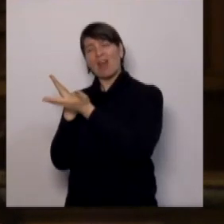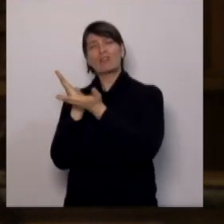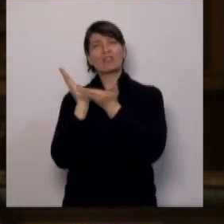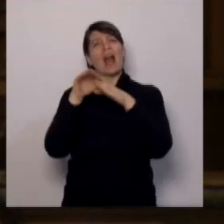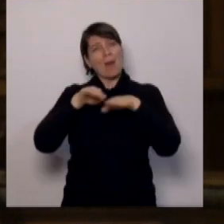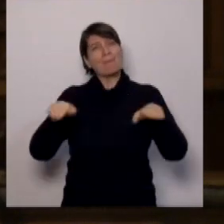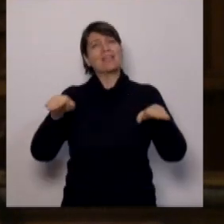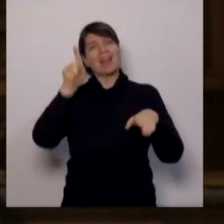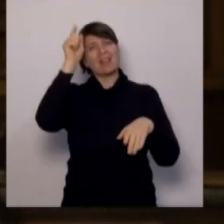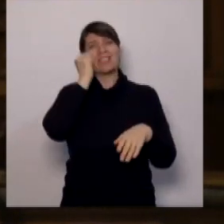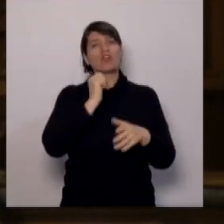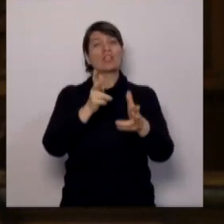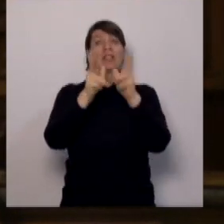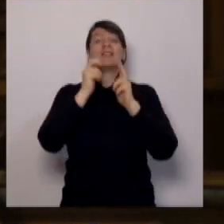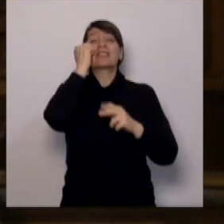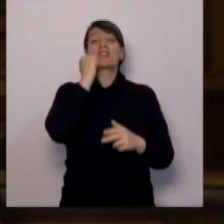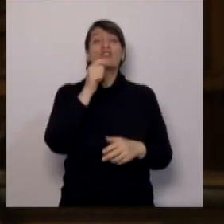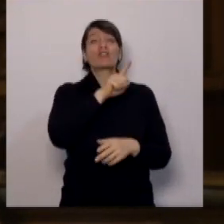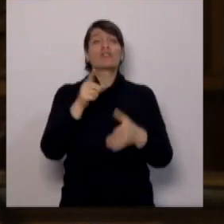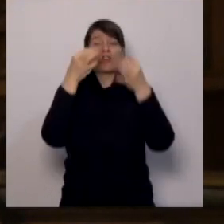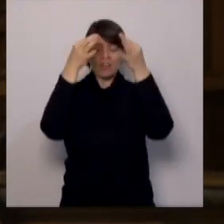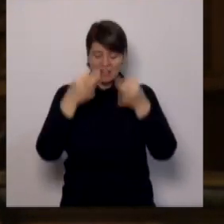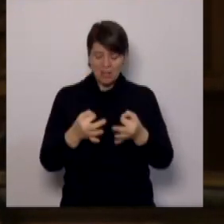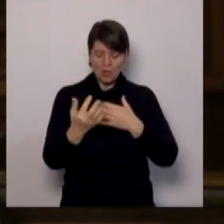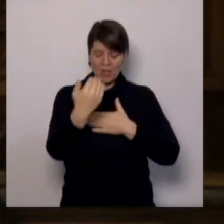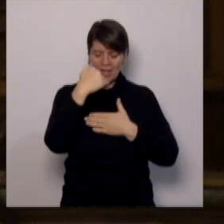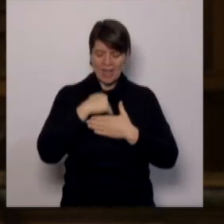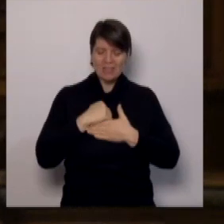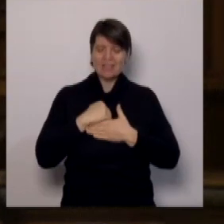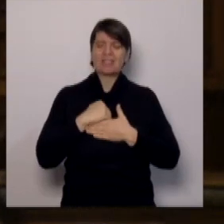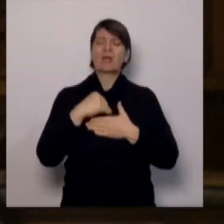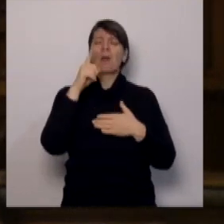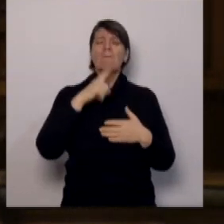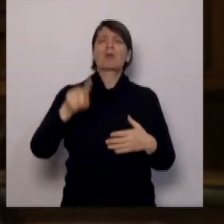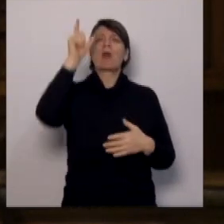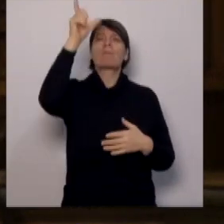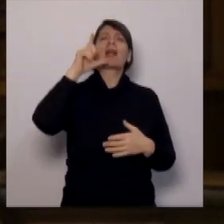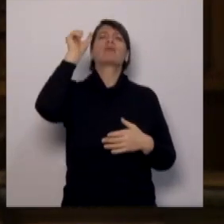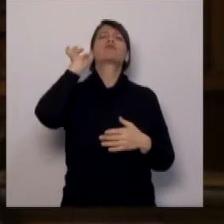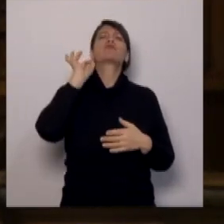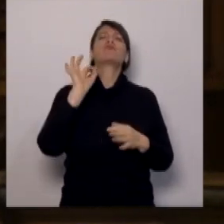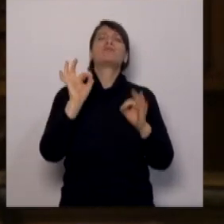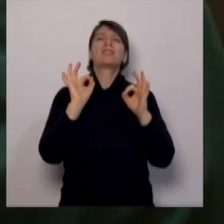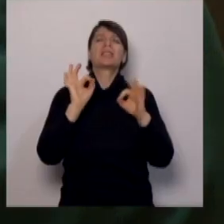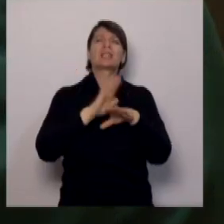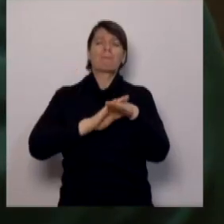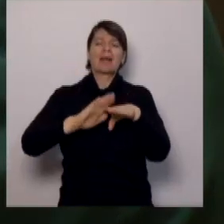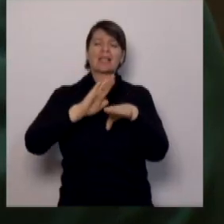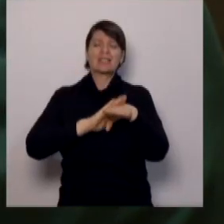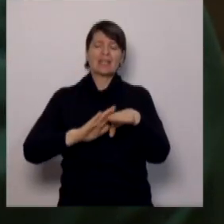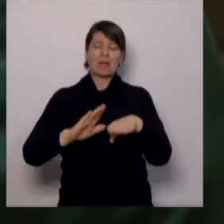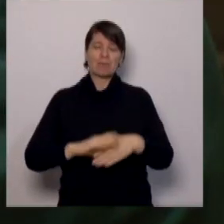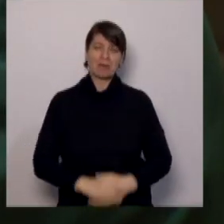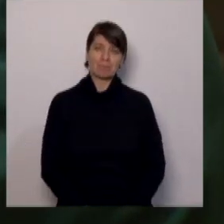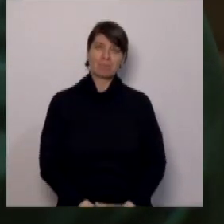Señor. Señor, no soy digno de que entres en mi casa, pero una palabra